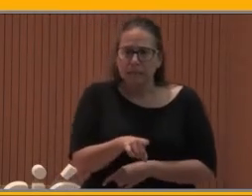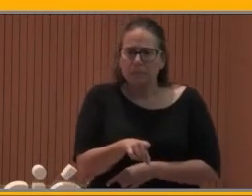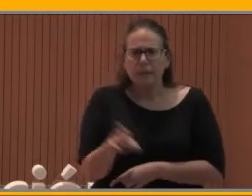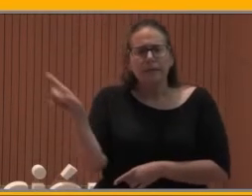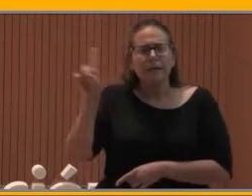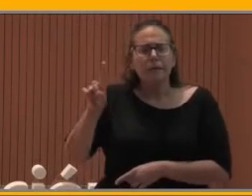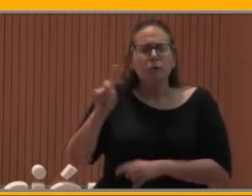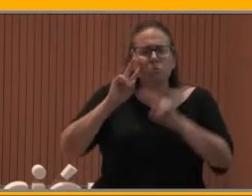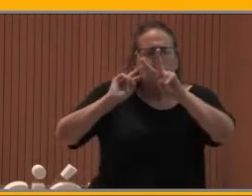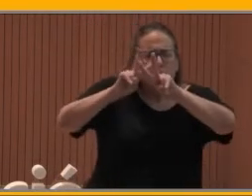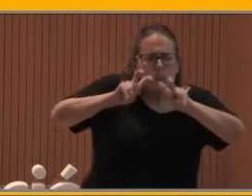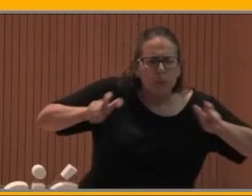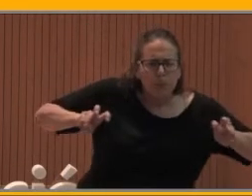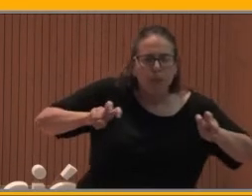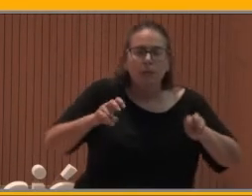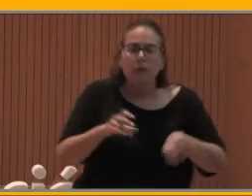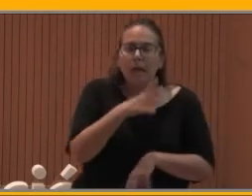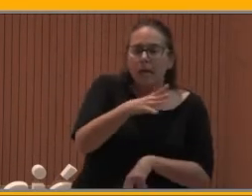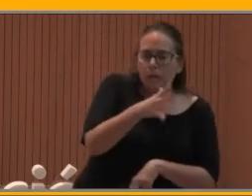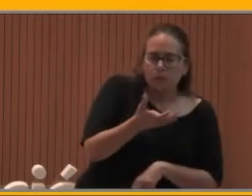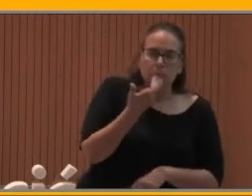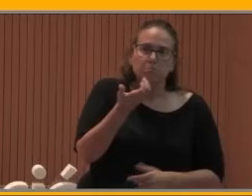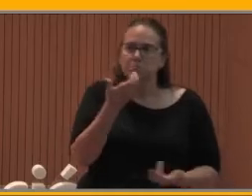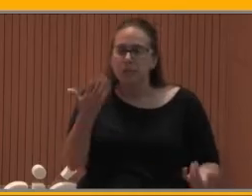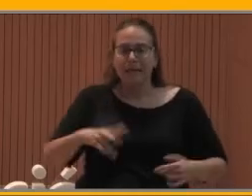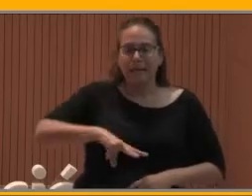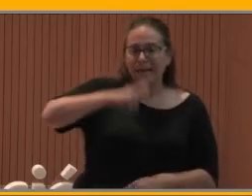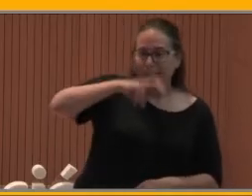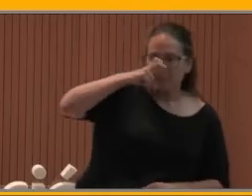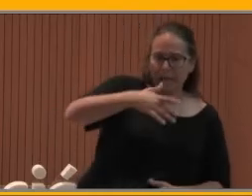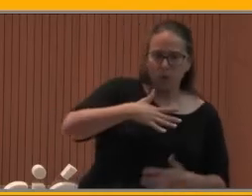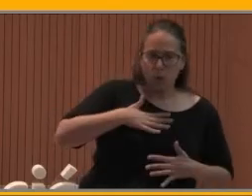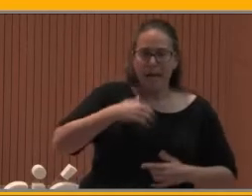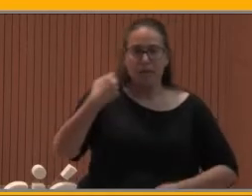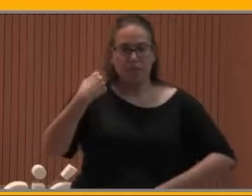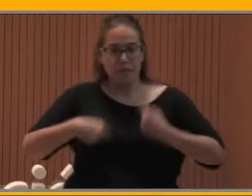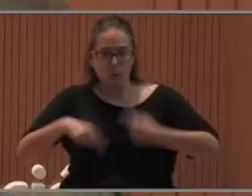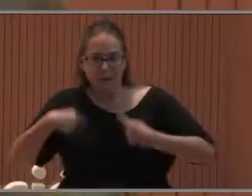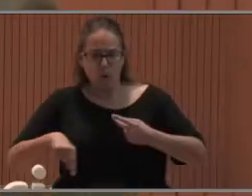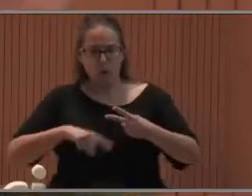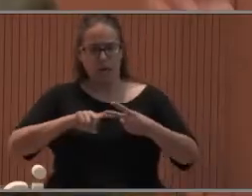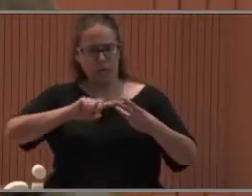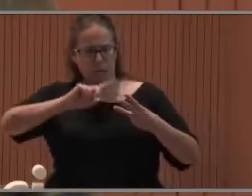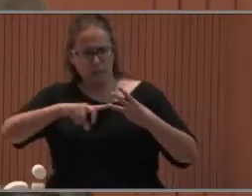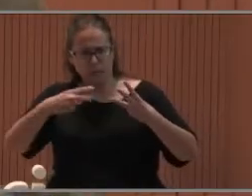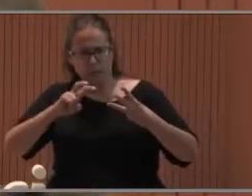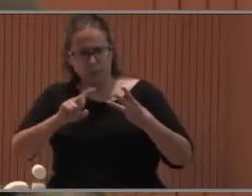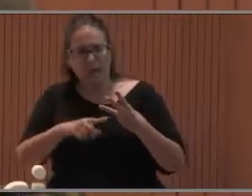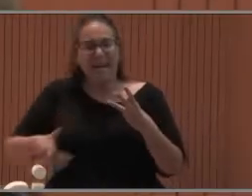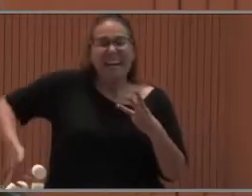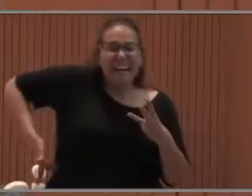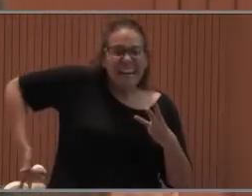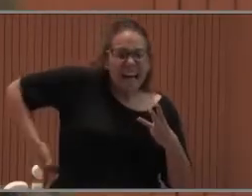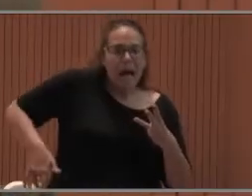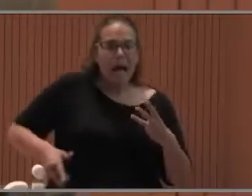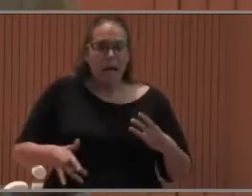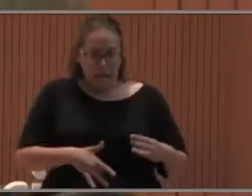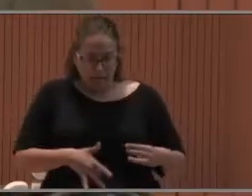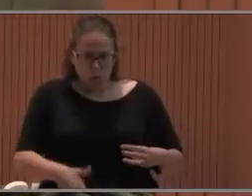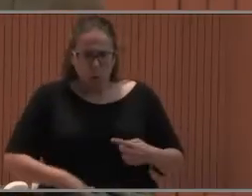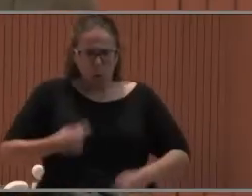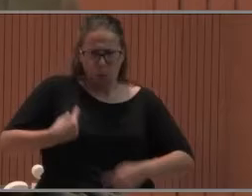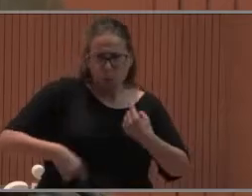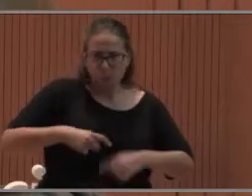por causas, pues fijaos, influyen causas respiratorias, en causas circulatorias, en todas las causas, también causas renales, gastrointestinales,